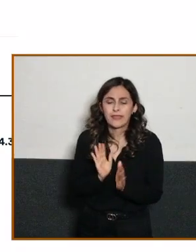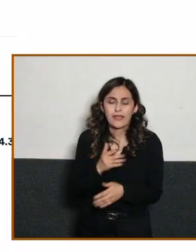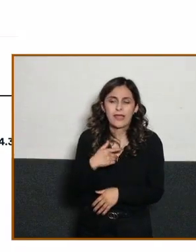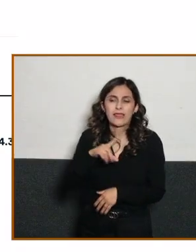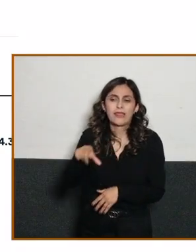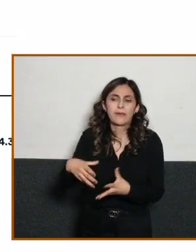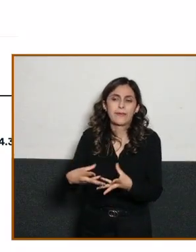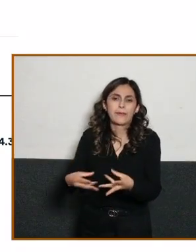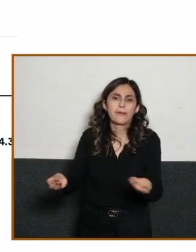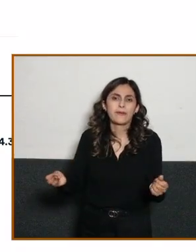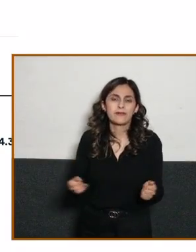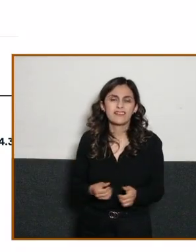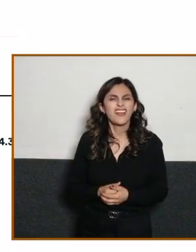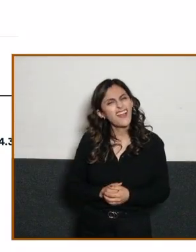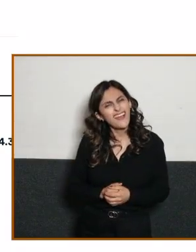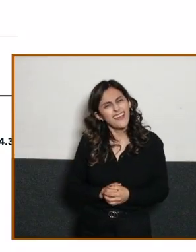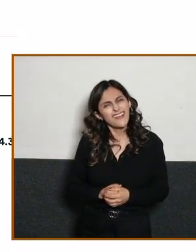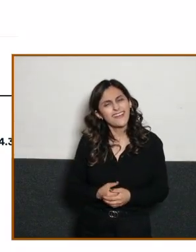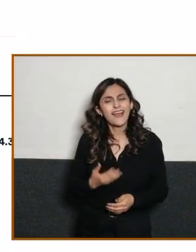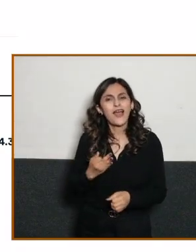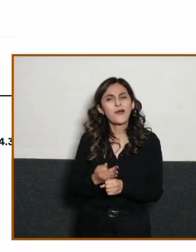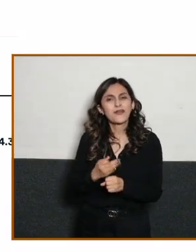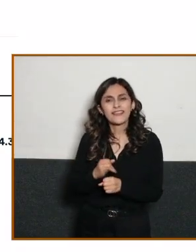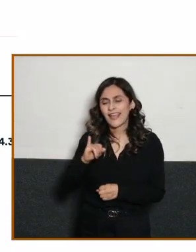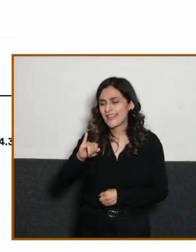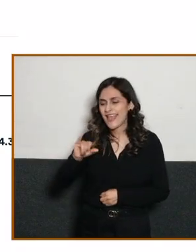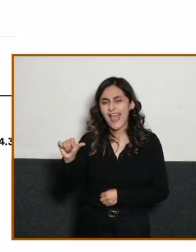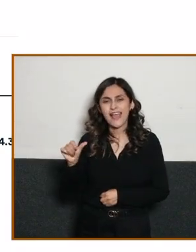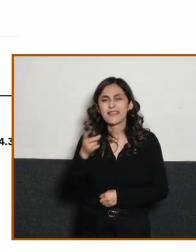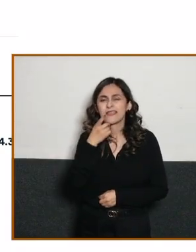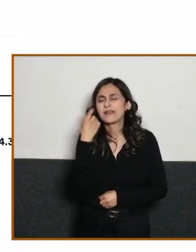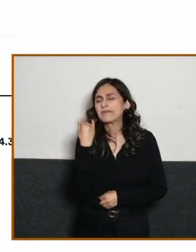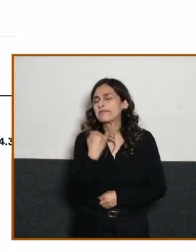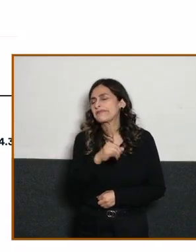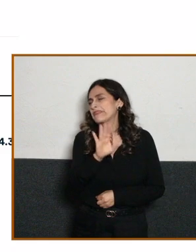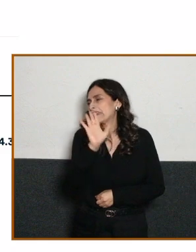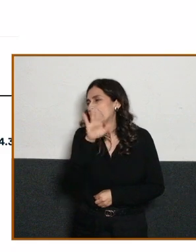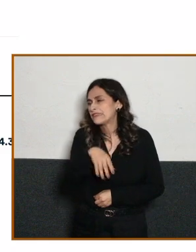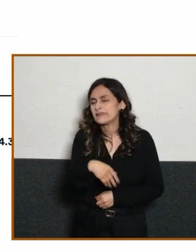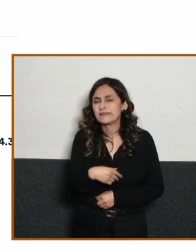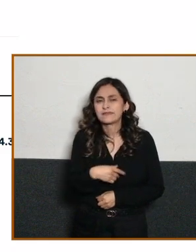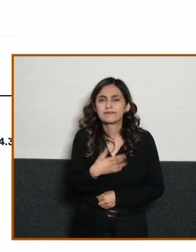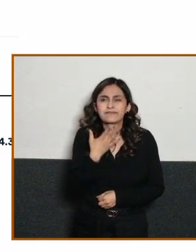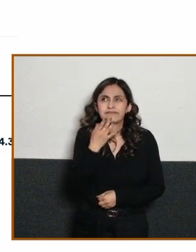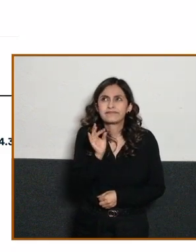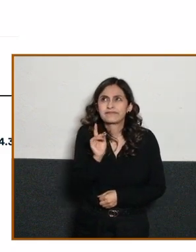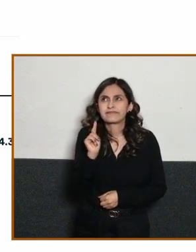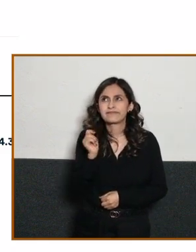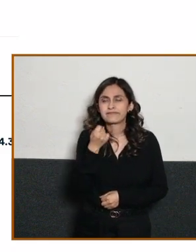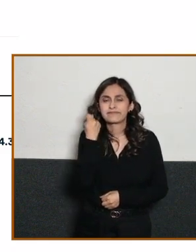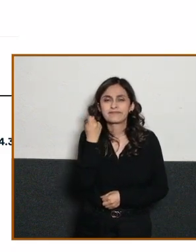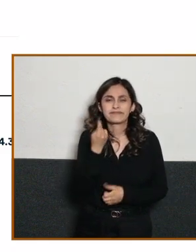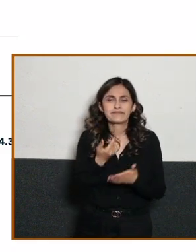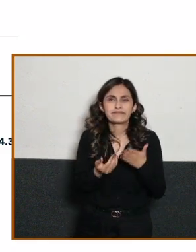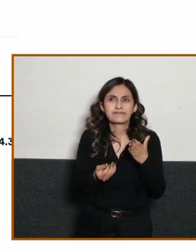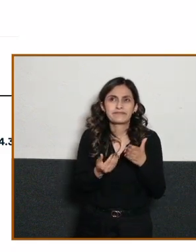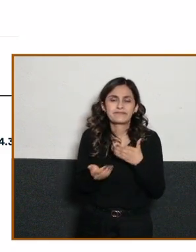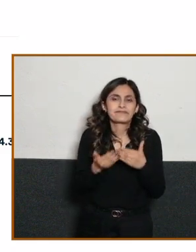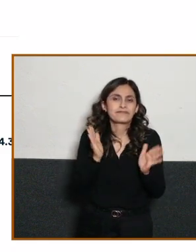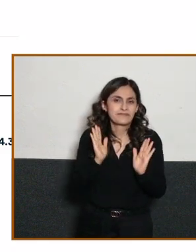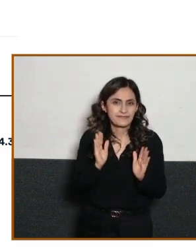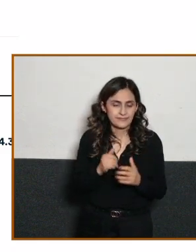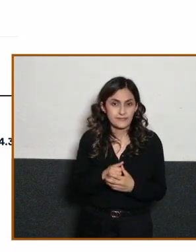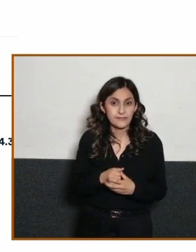un poco así ahora otra vez. Eso de inteligencia artificial, es una herramienta. Pero poco a poco creo que a veces